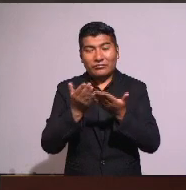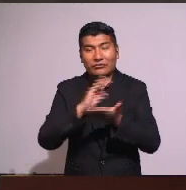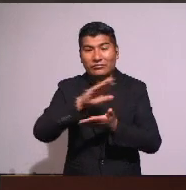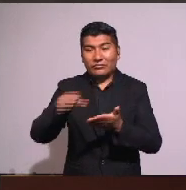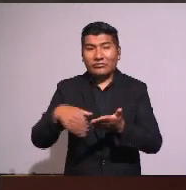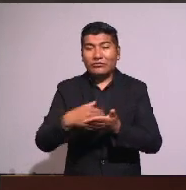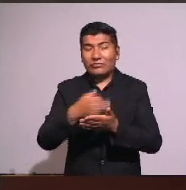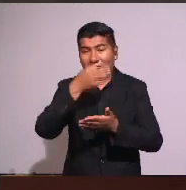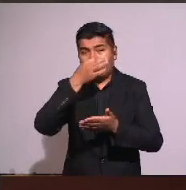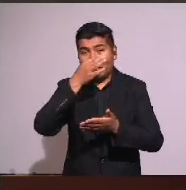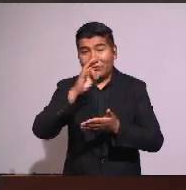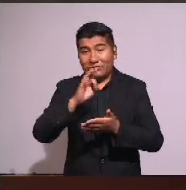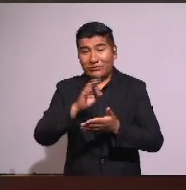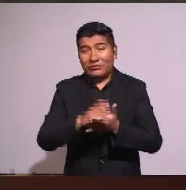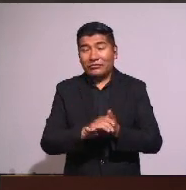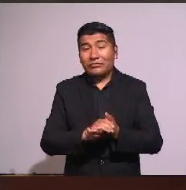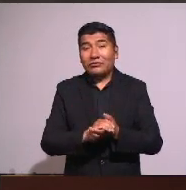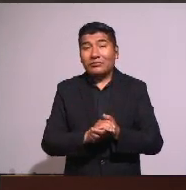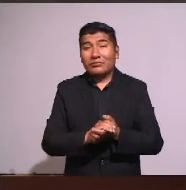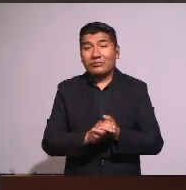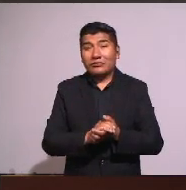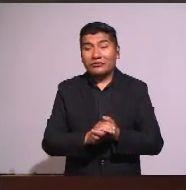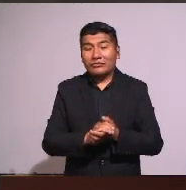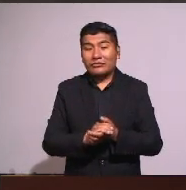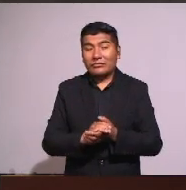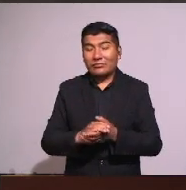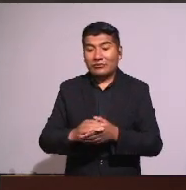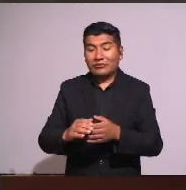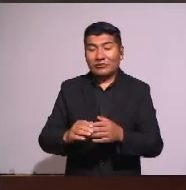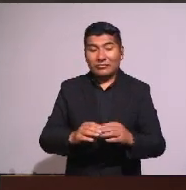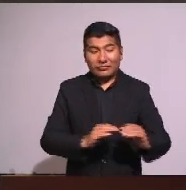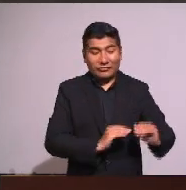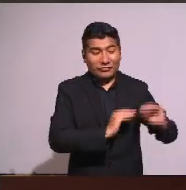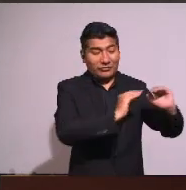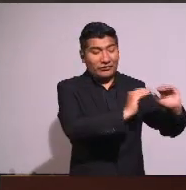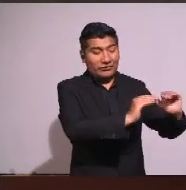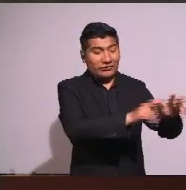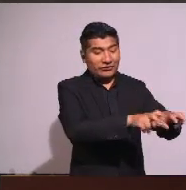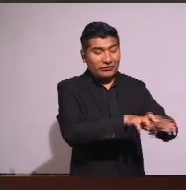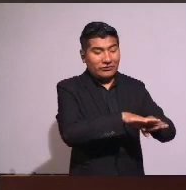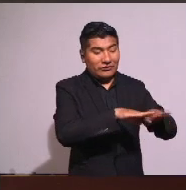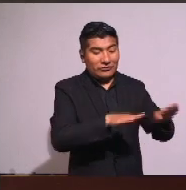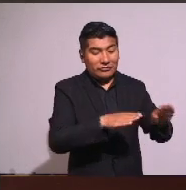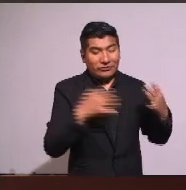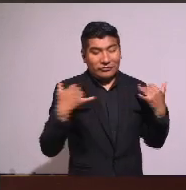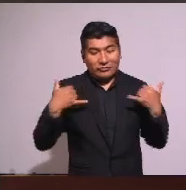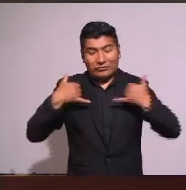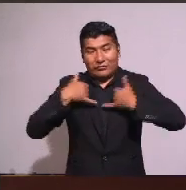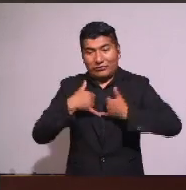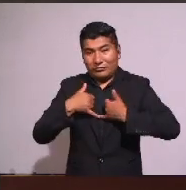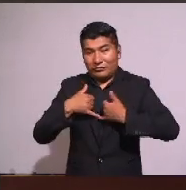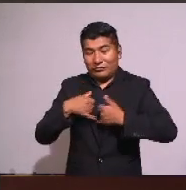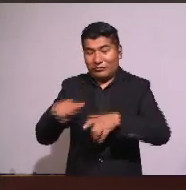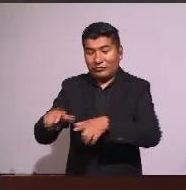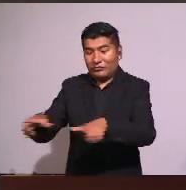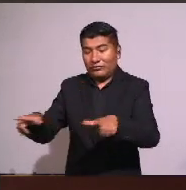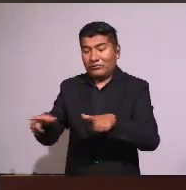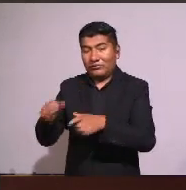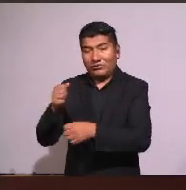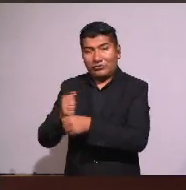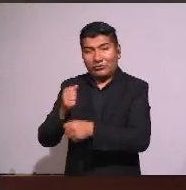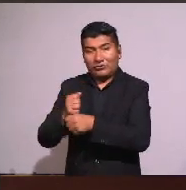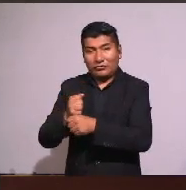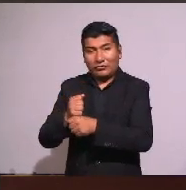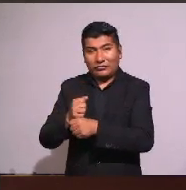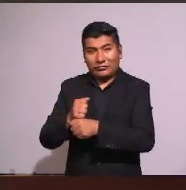muy cerca, sobre el velador, en la mochila, en la mesa de trabajo. Que